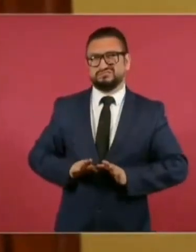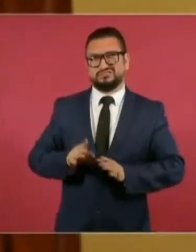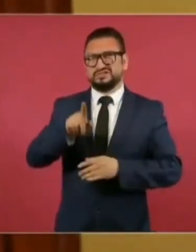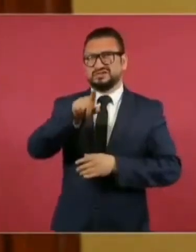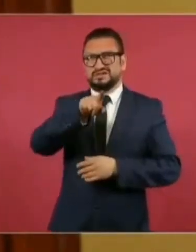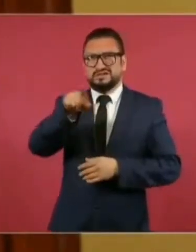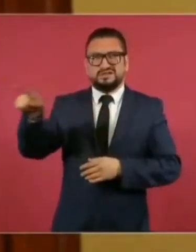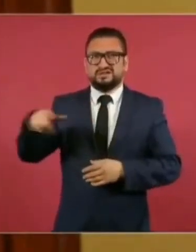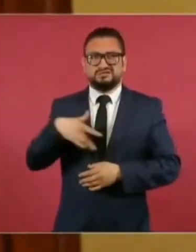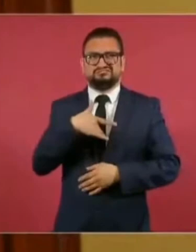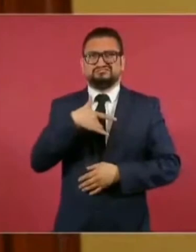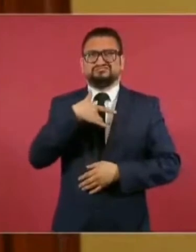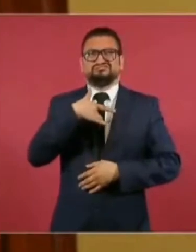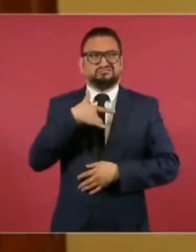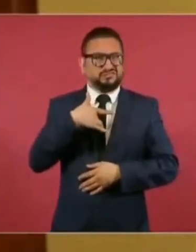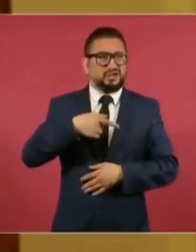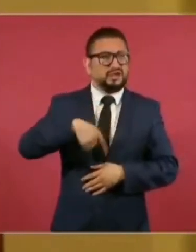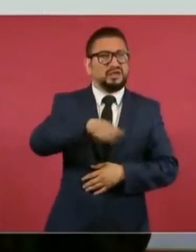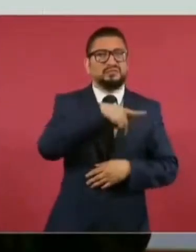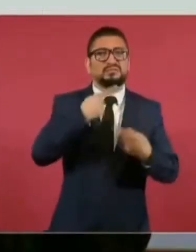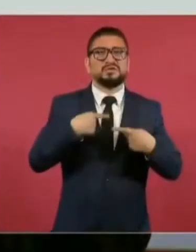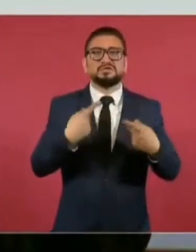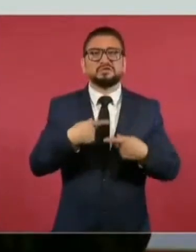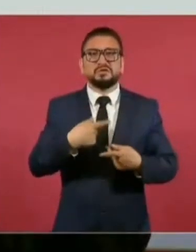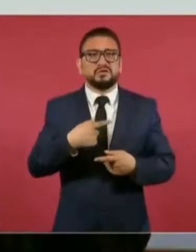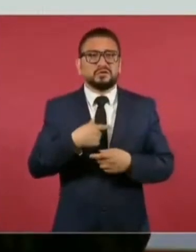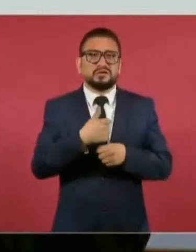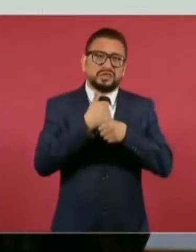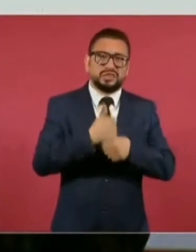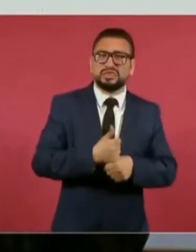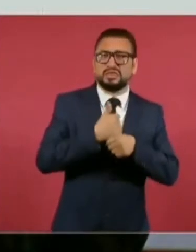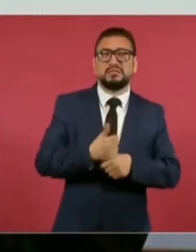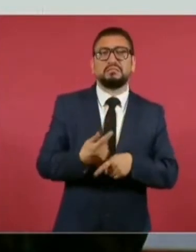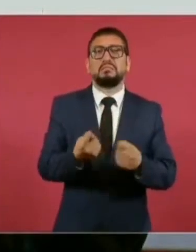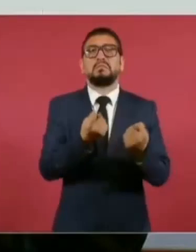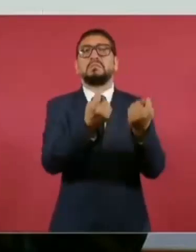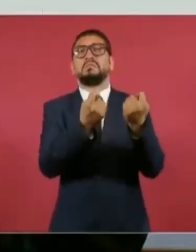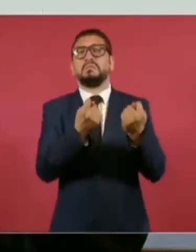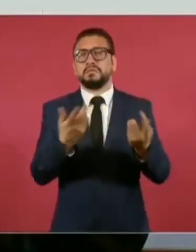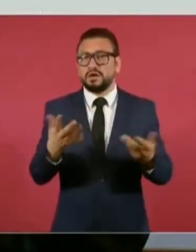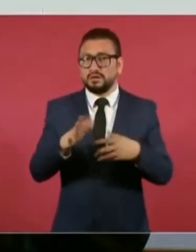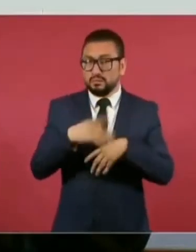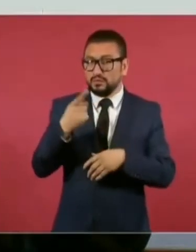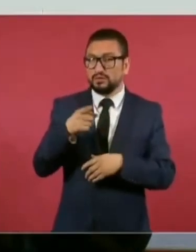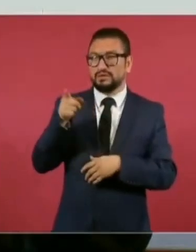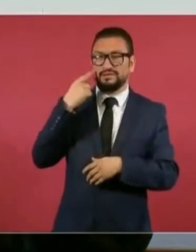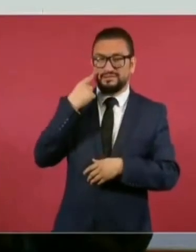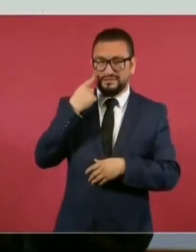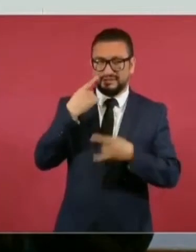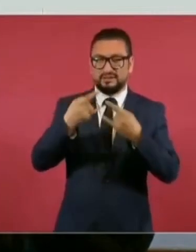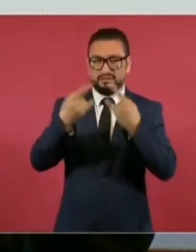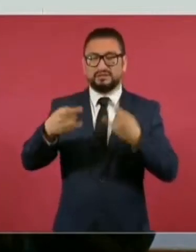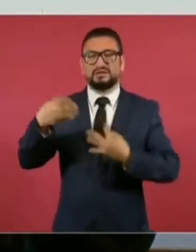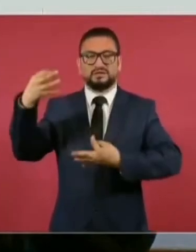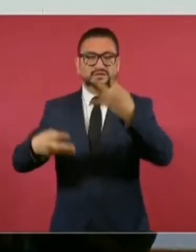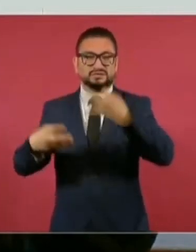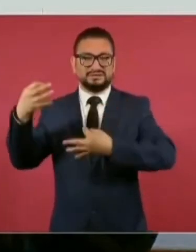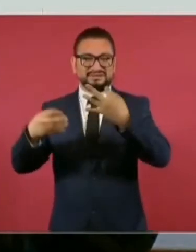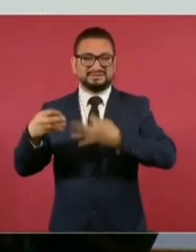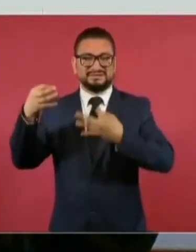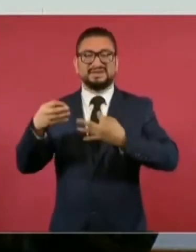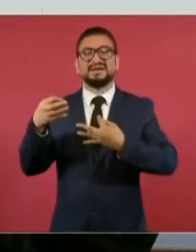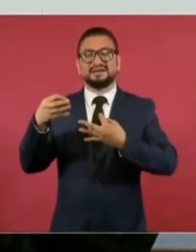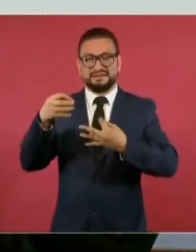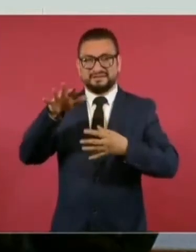veces consideración de las víctimas. caso del juez del Tribunal de Enjuiciamiento del